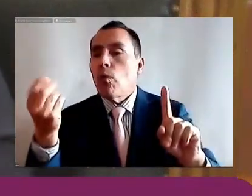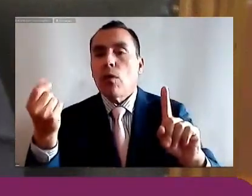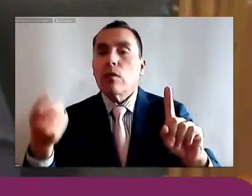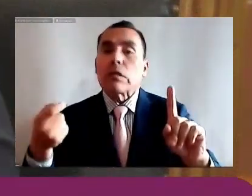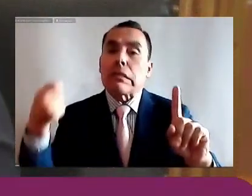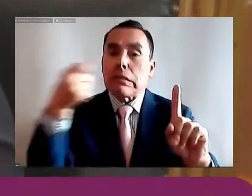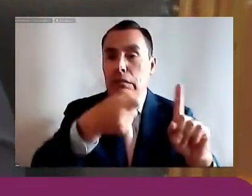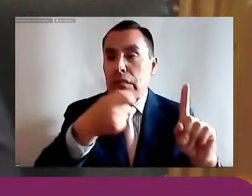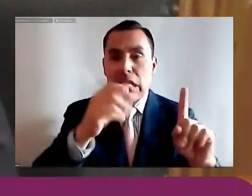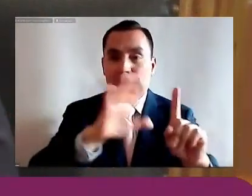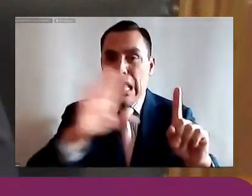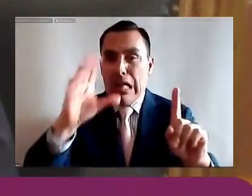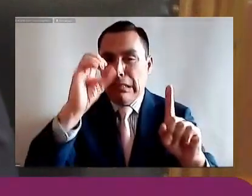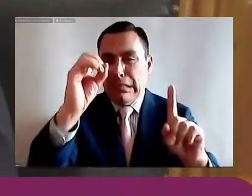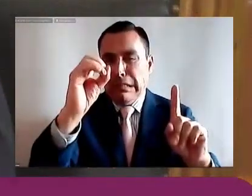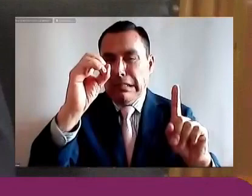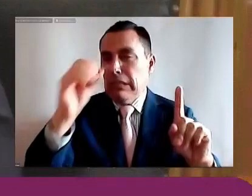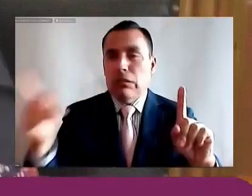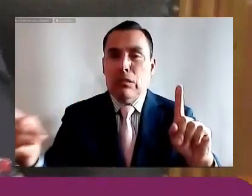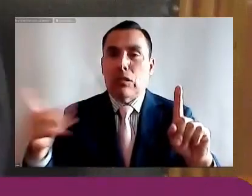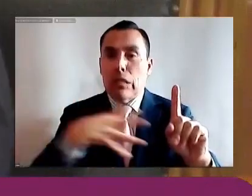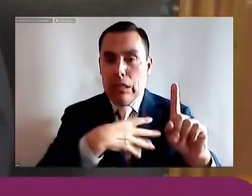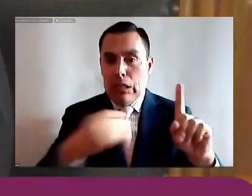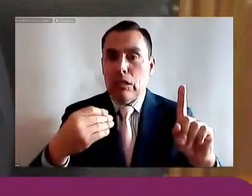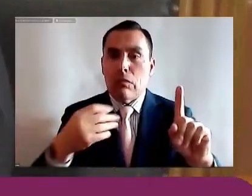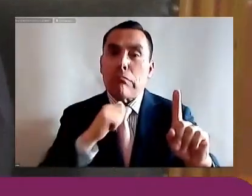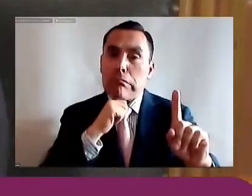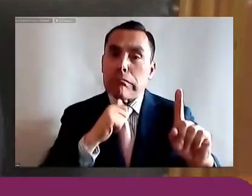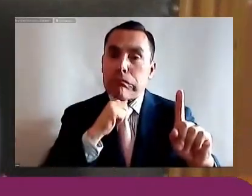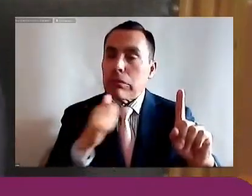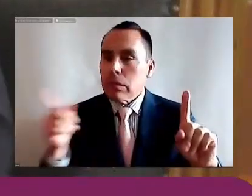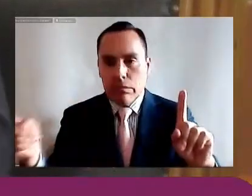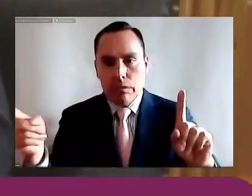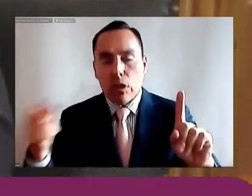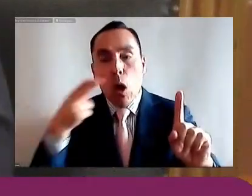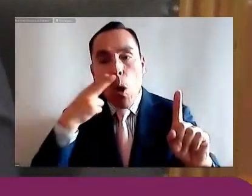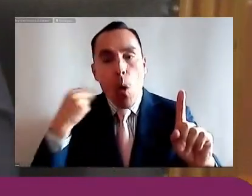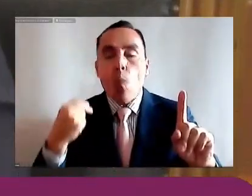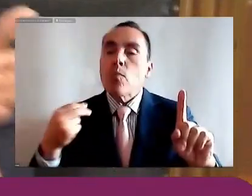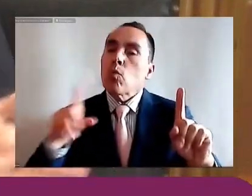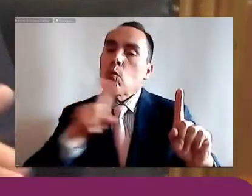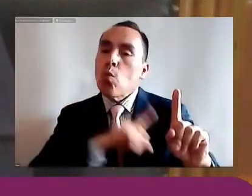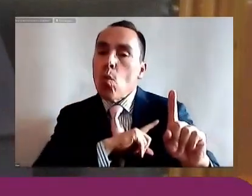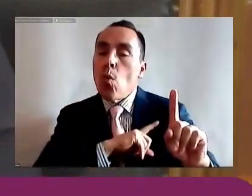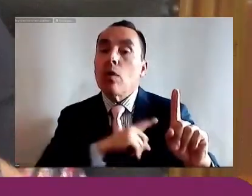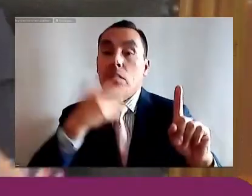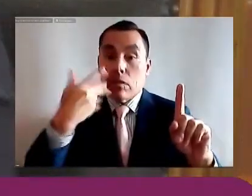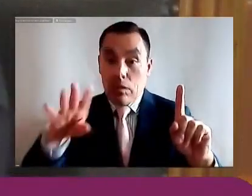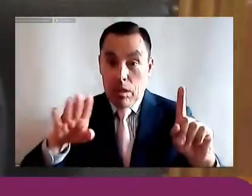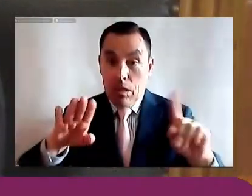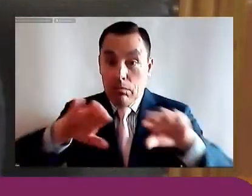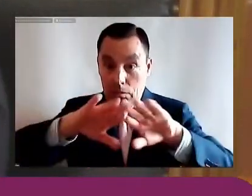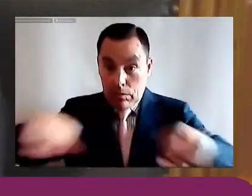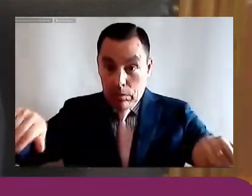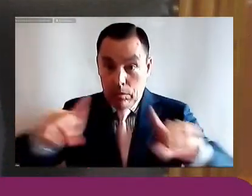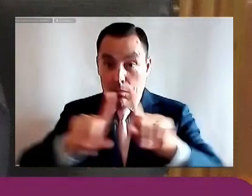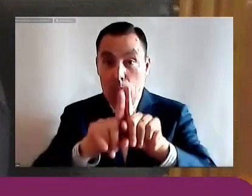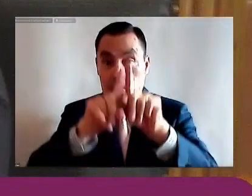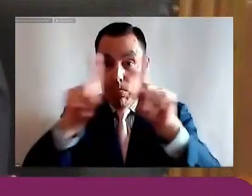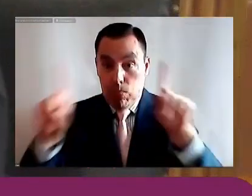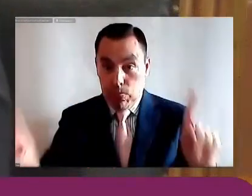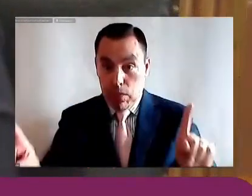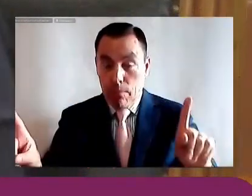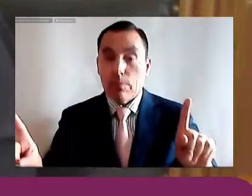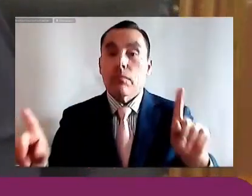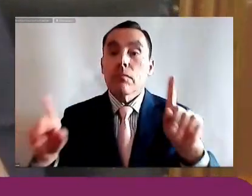económicamente para la mantención de los hijos en común, obviamente entre que las personas rompen una relación o se separan y bueno, que uno se puede morir,